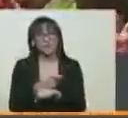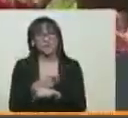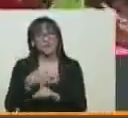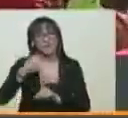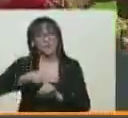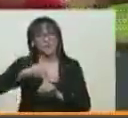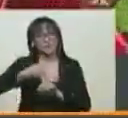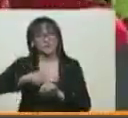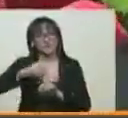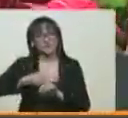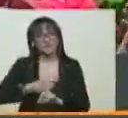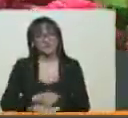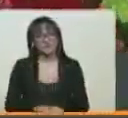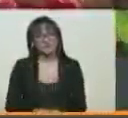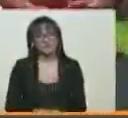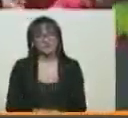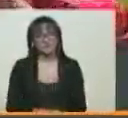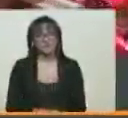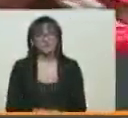lucha.